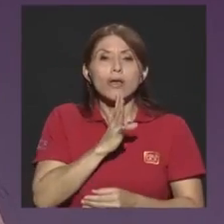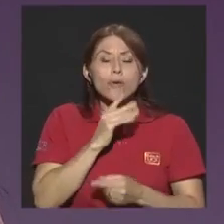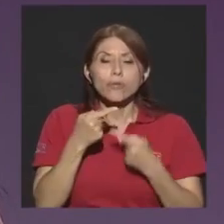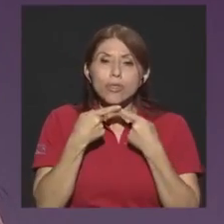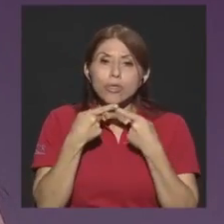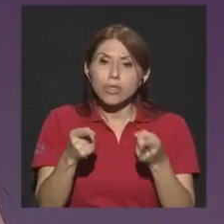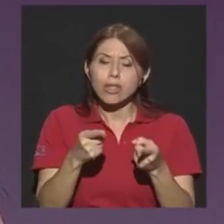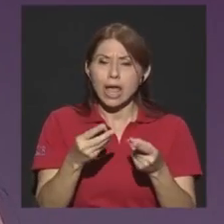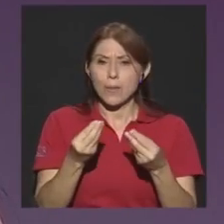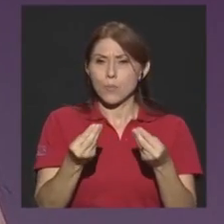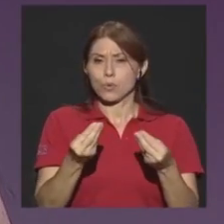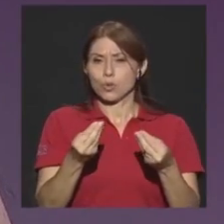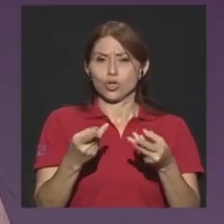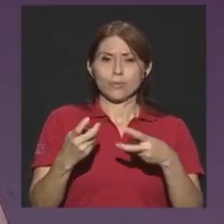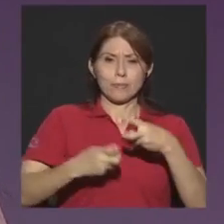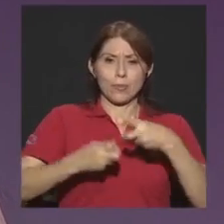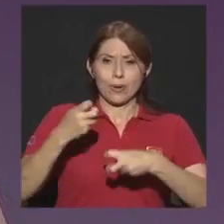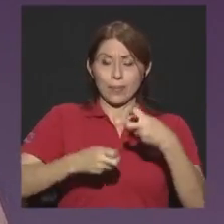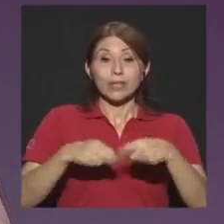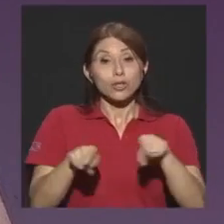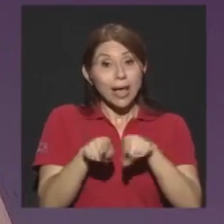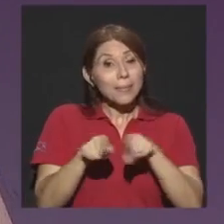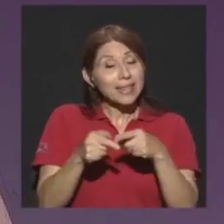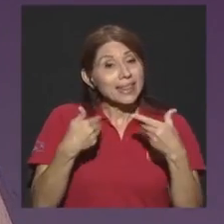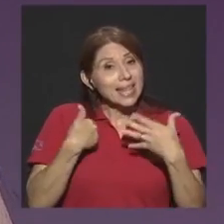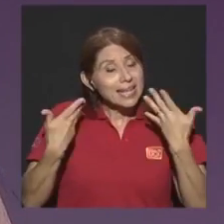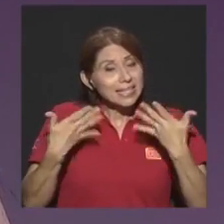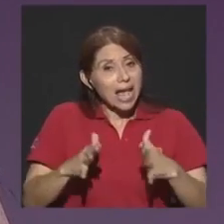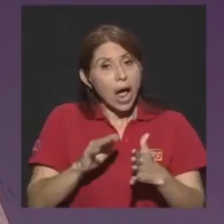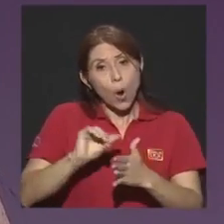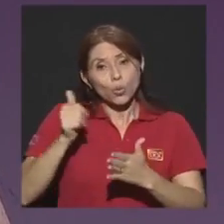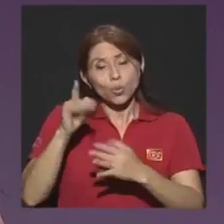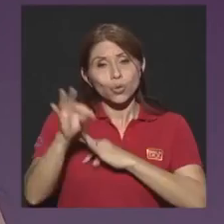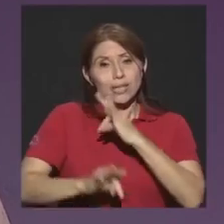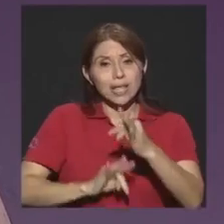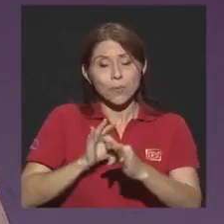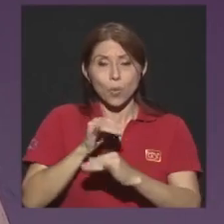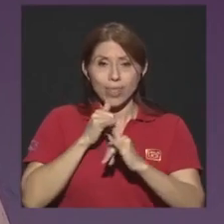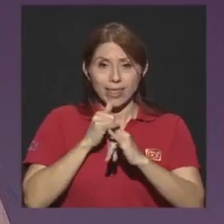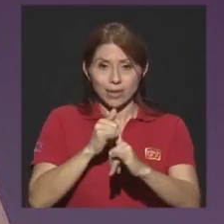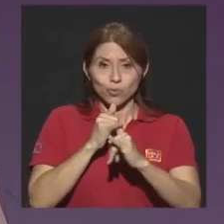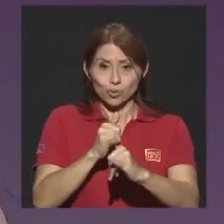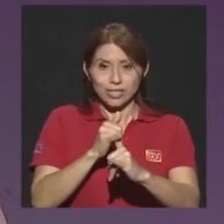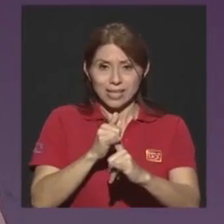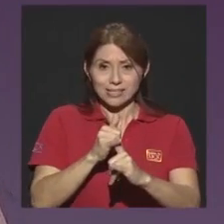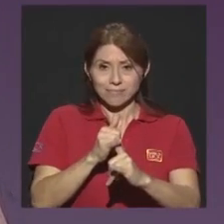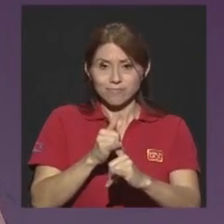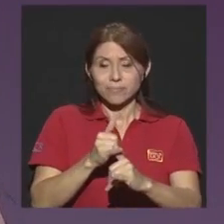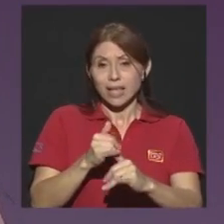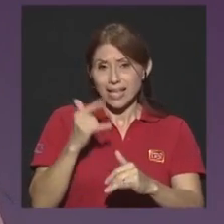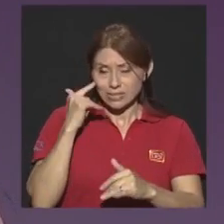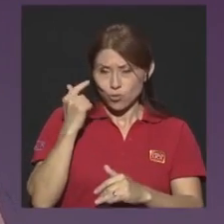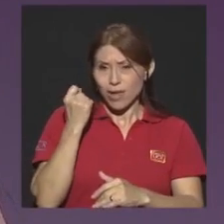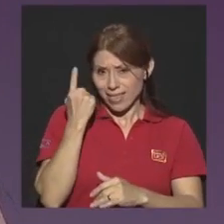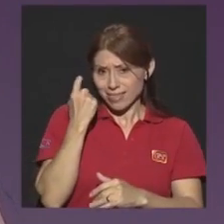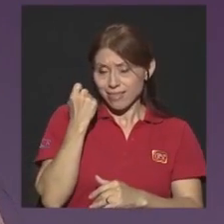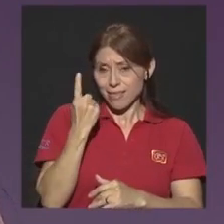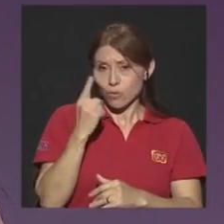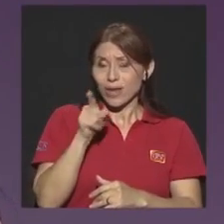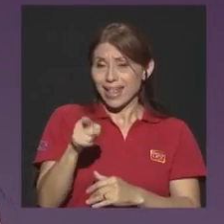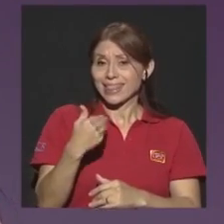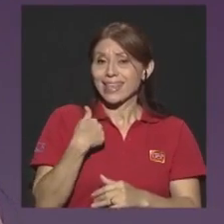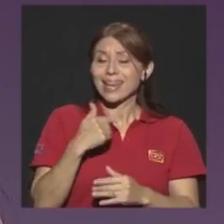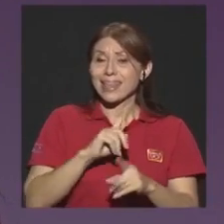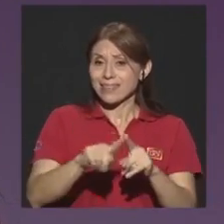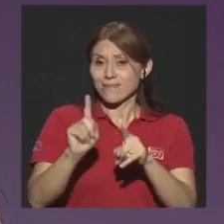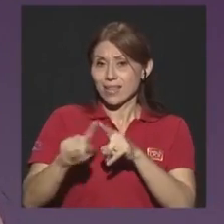Hay que recordar que está acusado por, entiendo que lleva varios procesos dentro del Poder Judicial que no